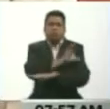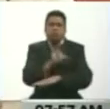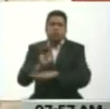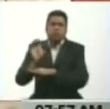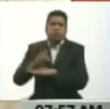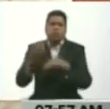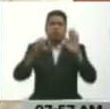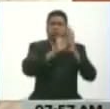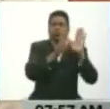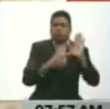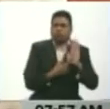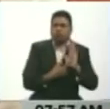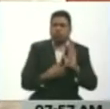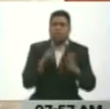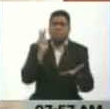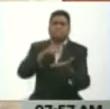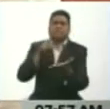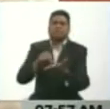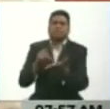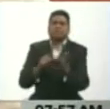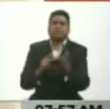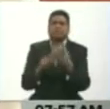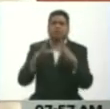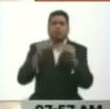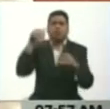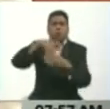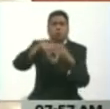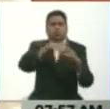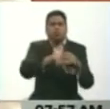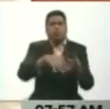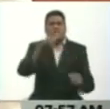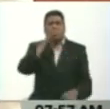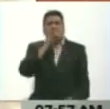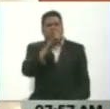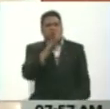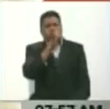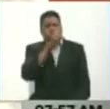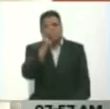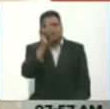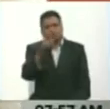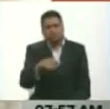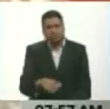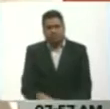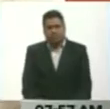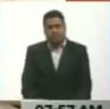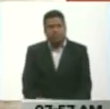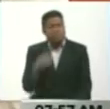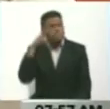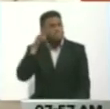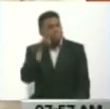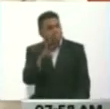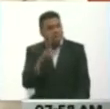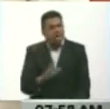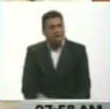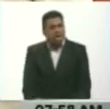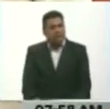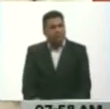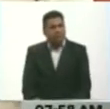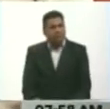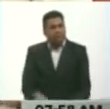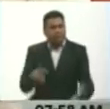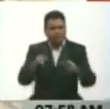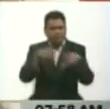y la participación, el sufragio y la información. Vean ustedes, busquen los archivos